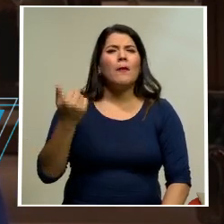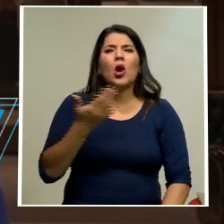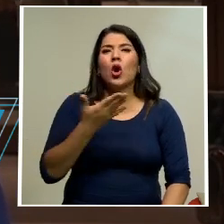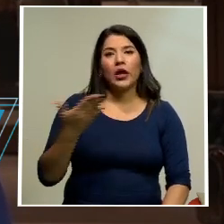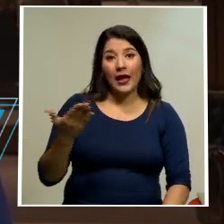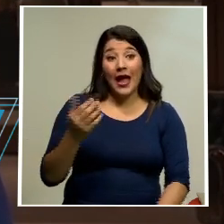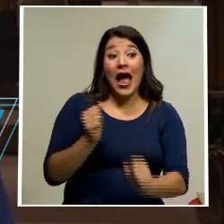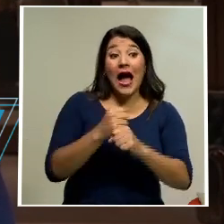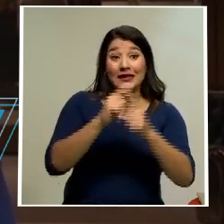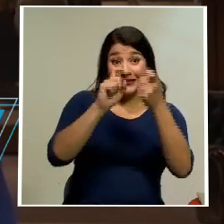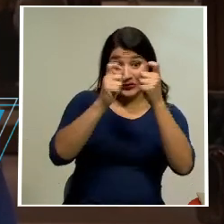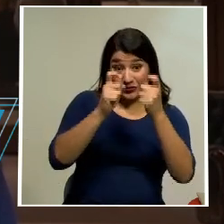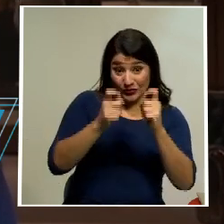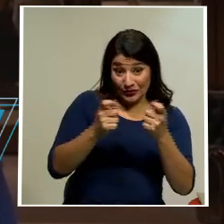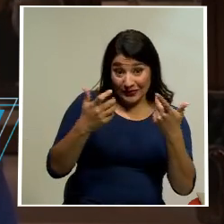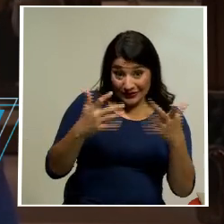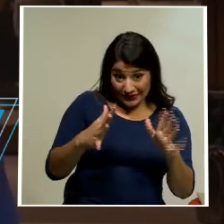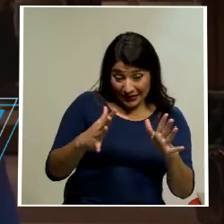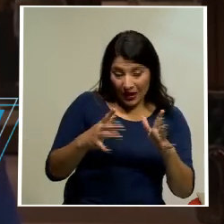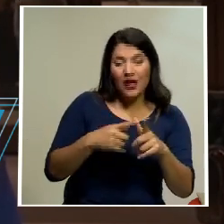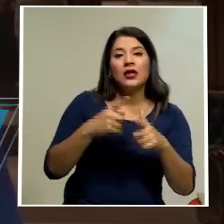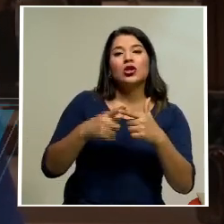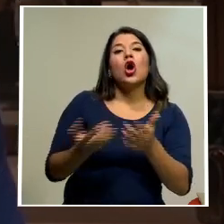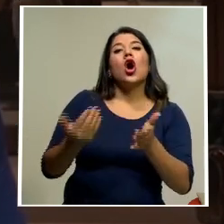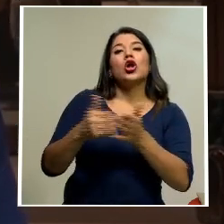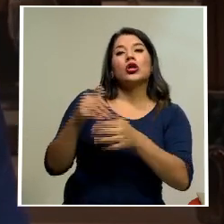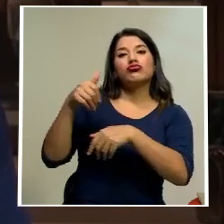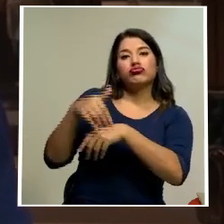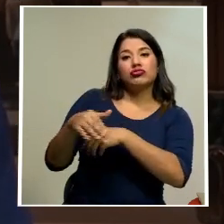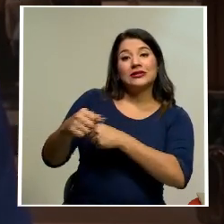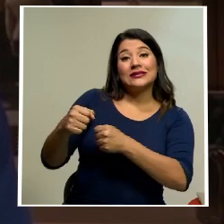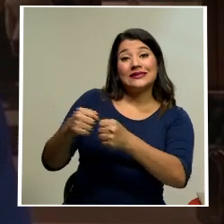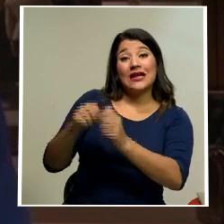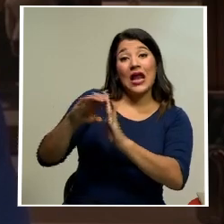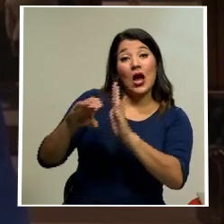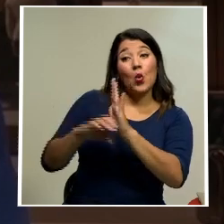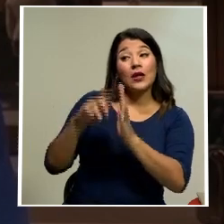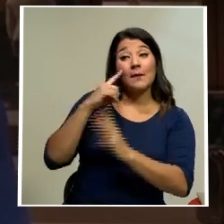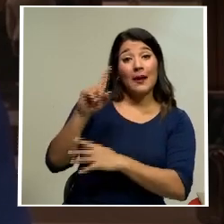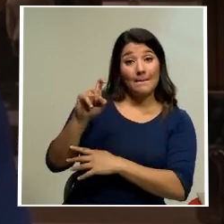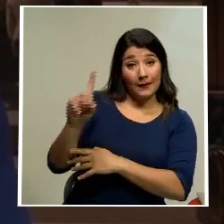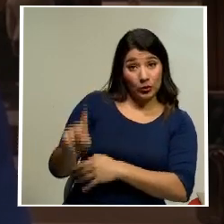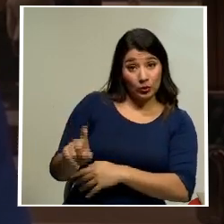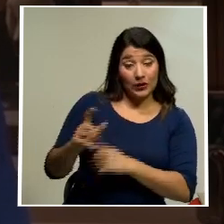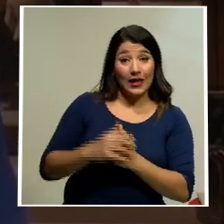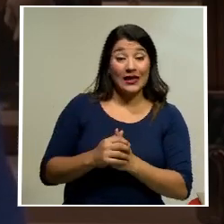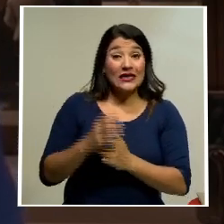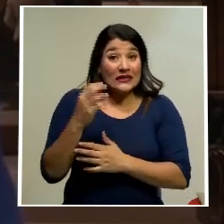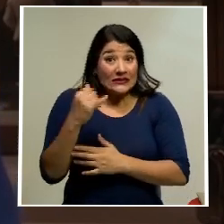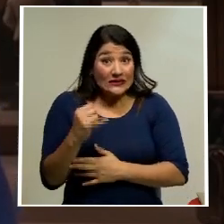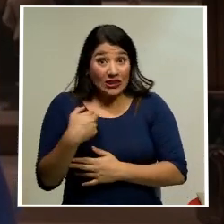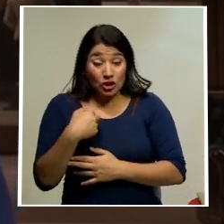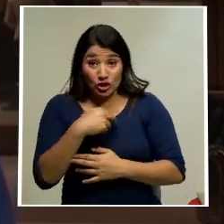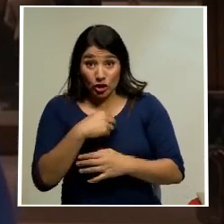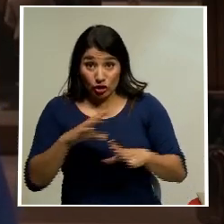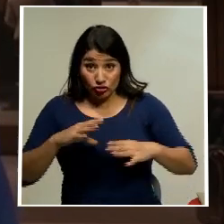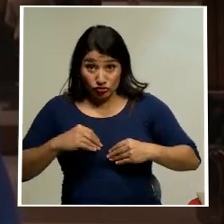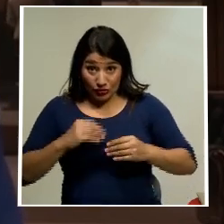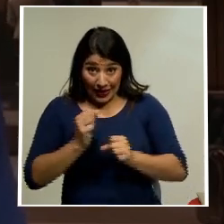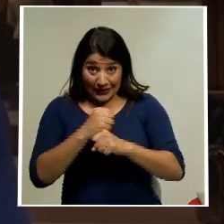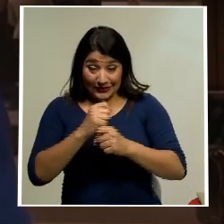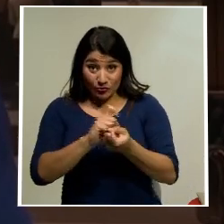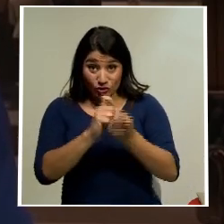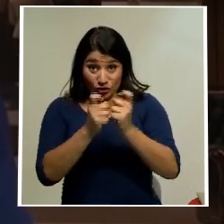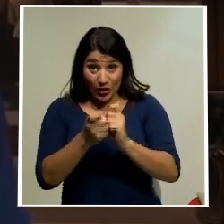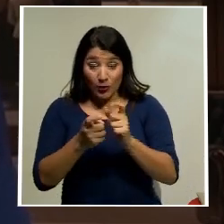la consulta una vez que se haya pasado por el trámite de consultas de constitucionalidad. Si se hacen estas modificaciones, pues habrá